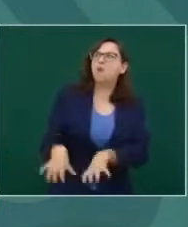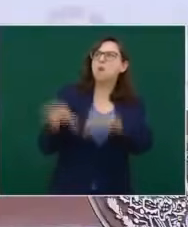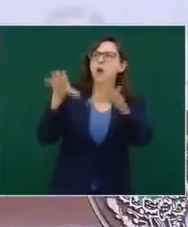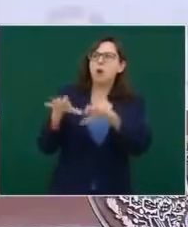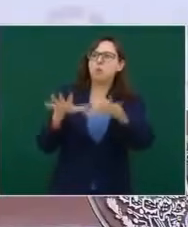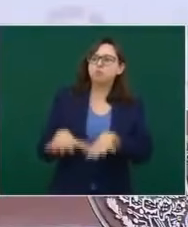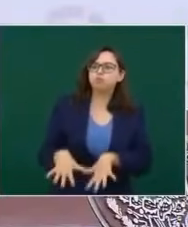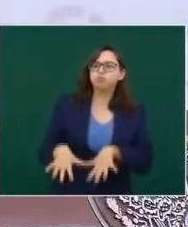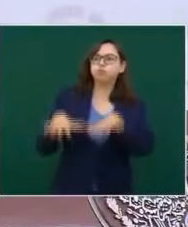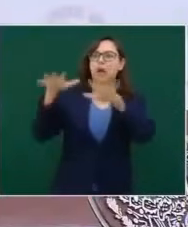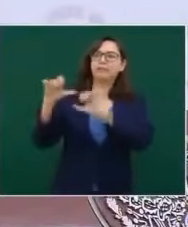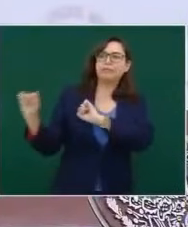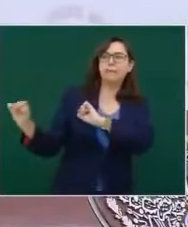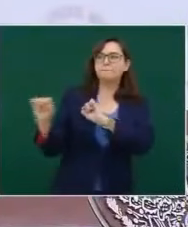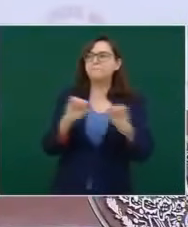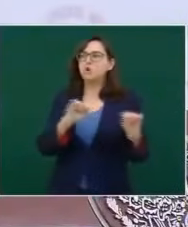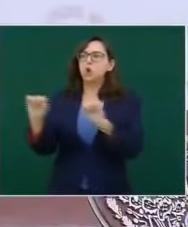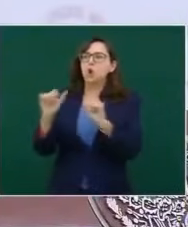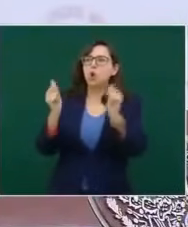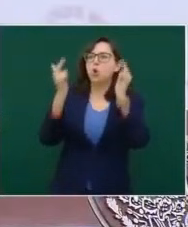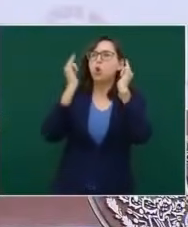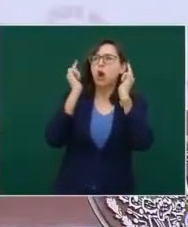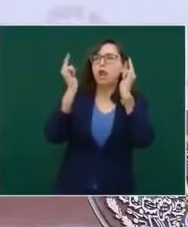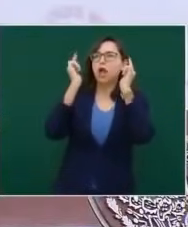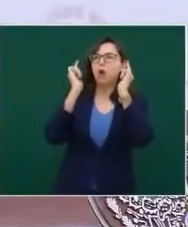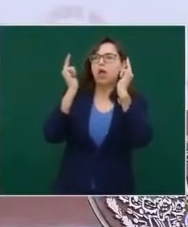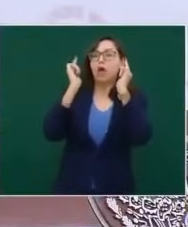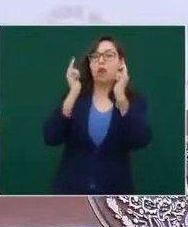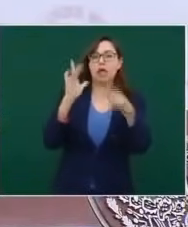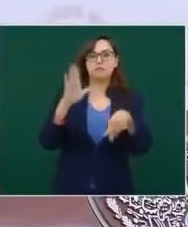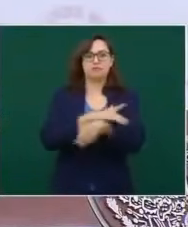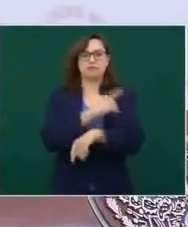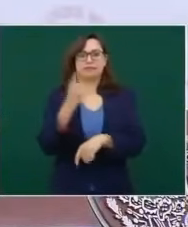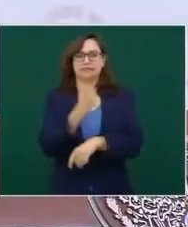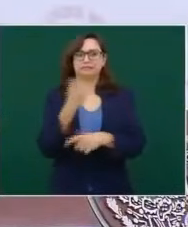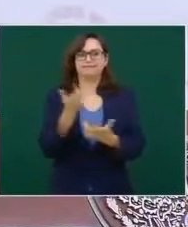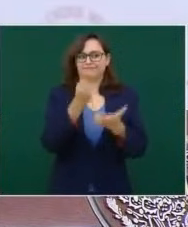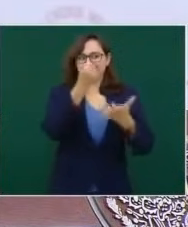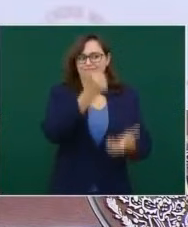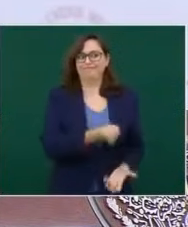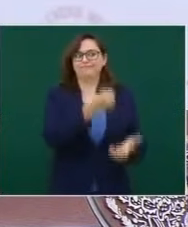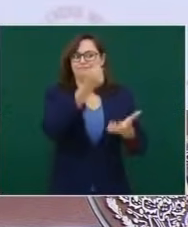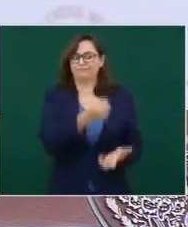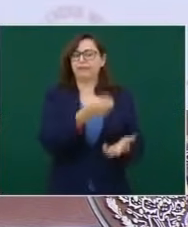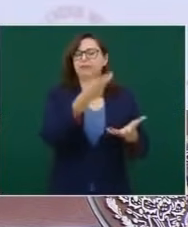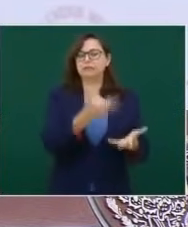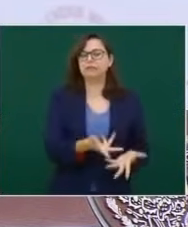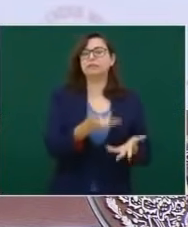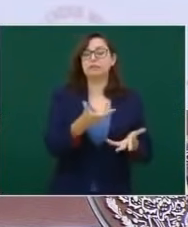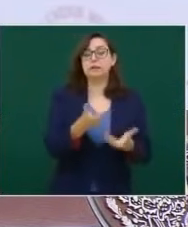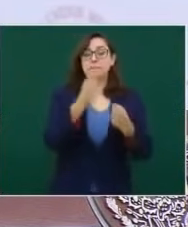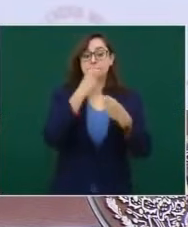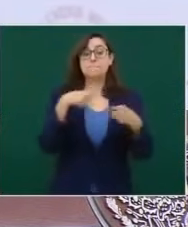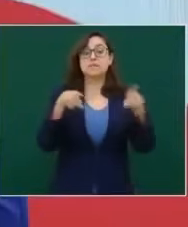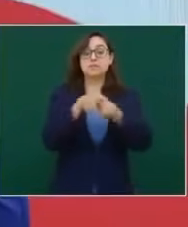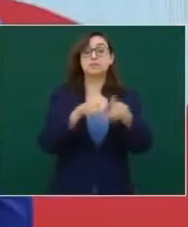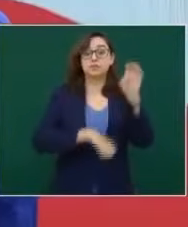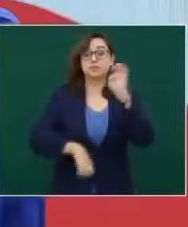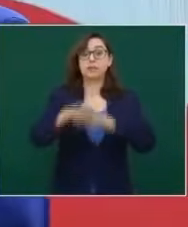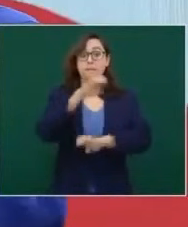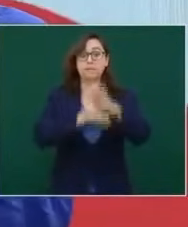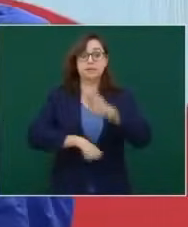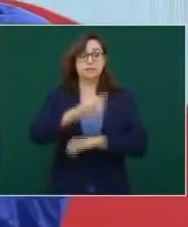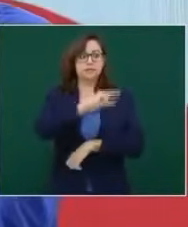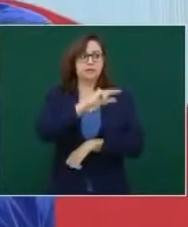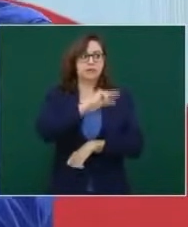de la luz sostuvo que esta decisión obviamente no le conviene a los machones la palabra que usa